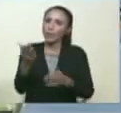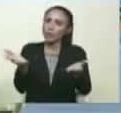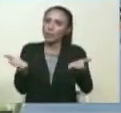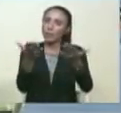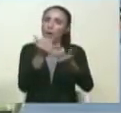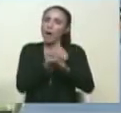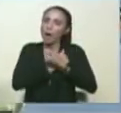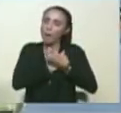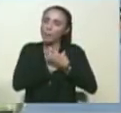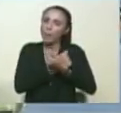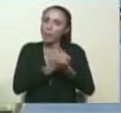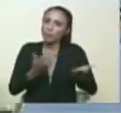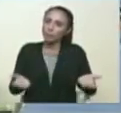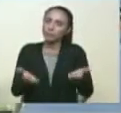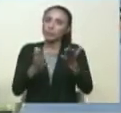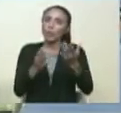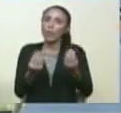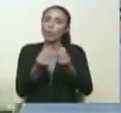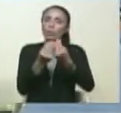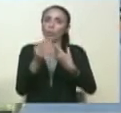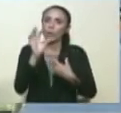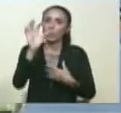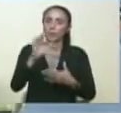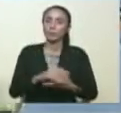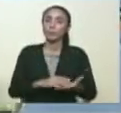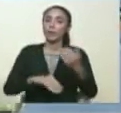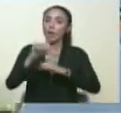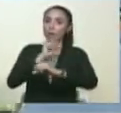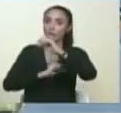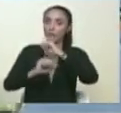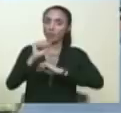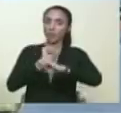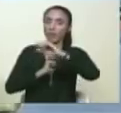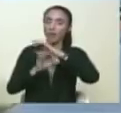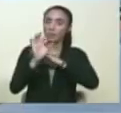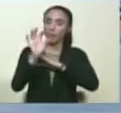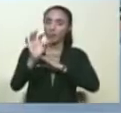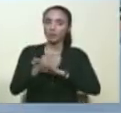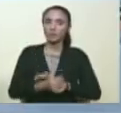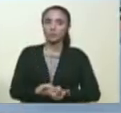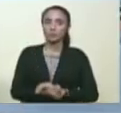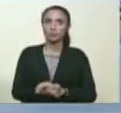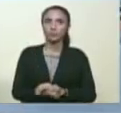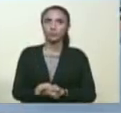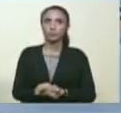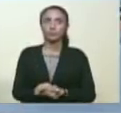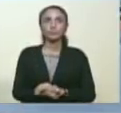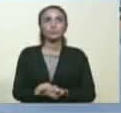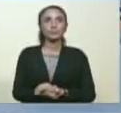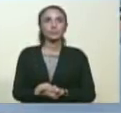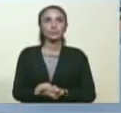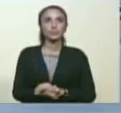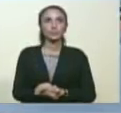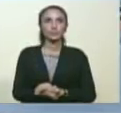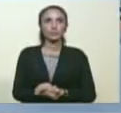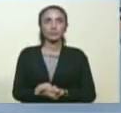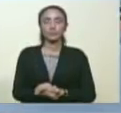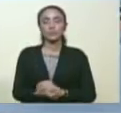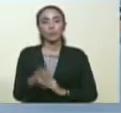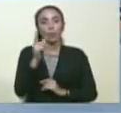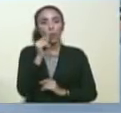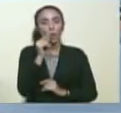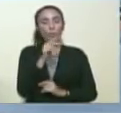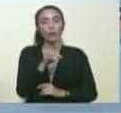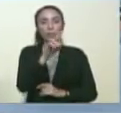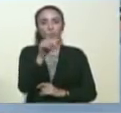amor por nuestra patria y a defender a Venezuela donde estemos. Eso me lo ponía a mí en la carta este muchacho de